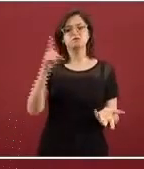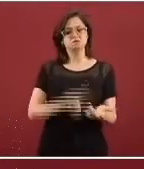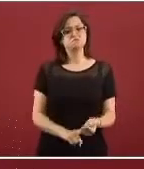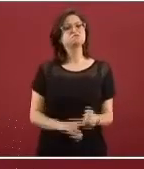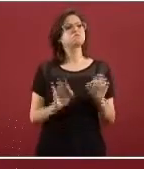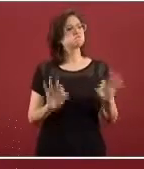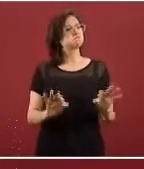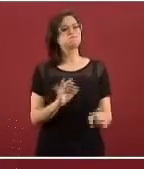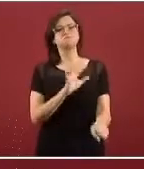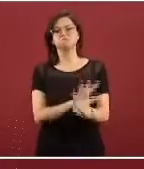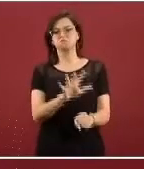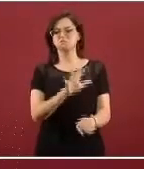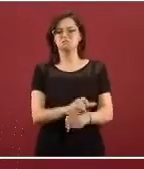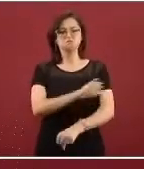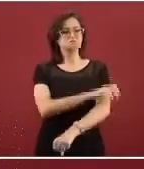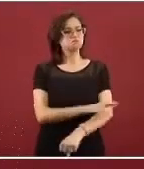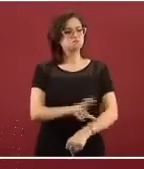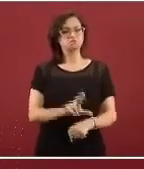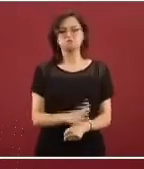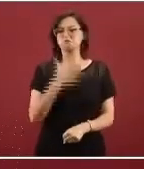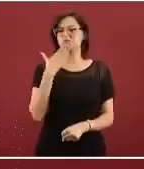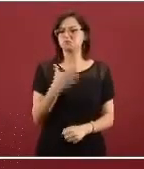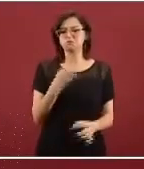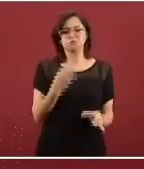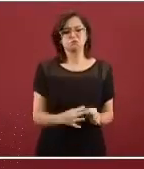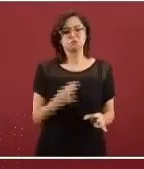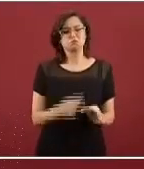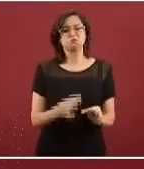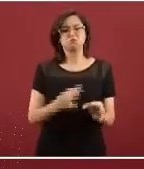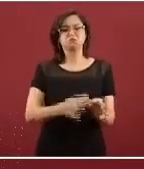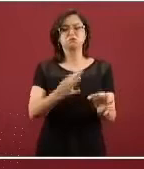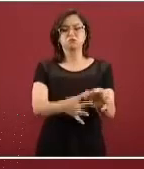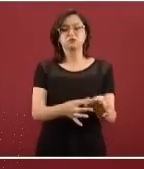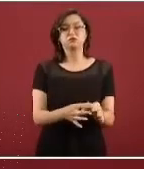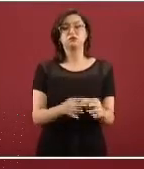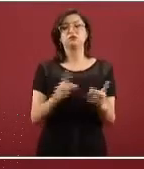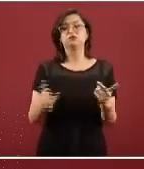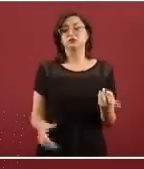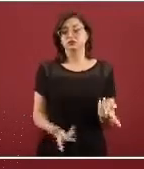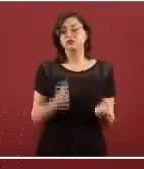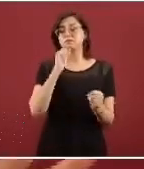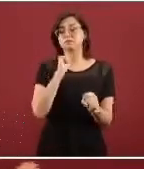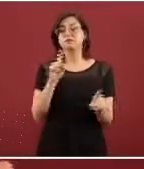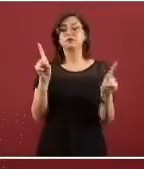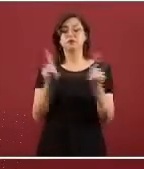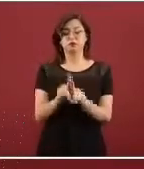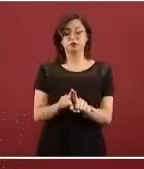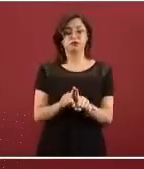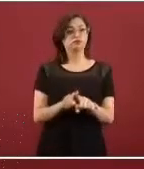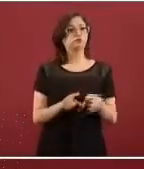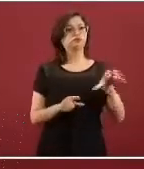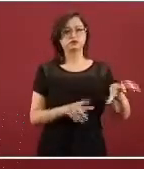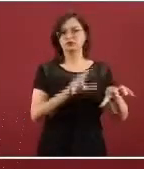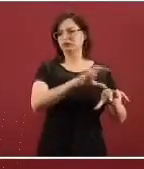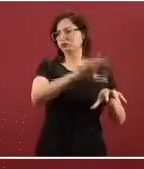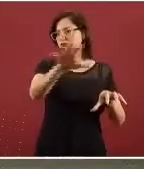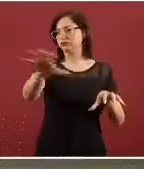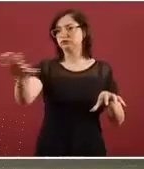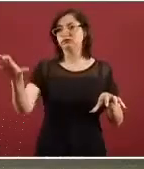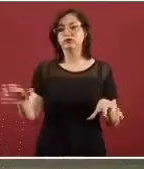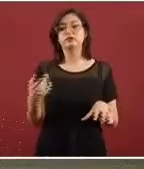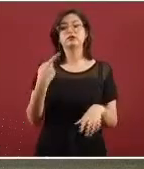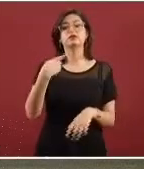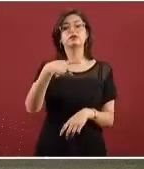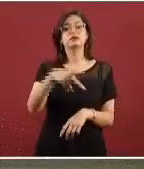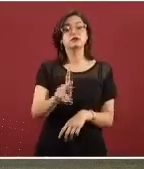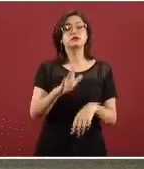de ella porque ha sido muy fluida en todos los órdenes de gobierno y también a través de todos los sectores. Pero lo que nos